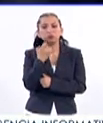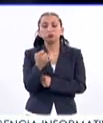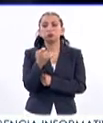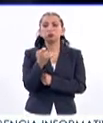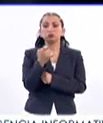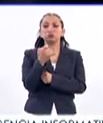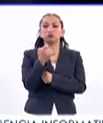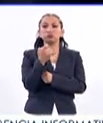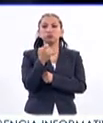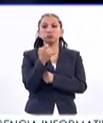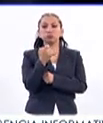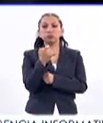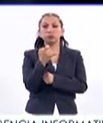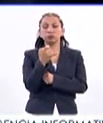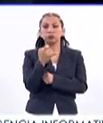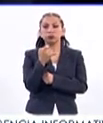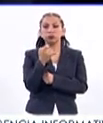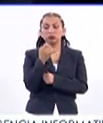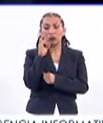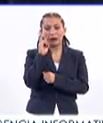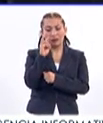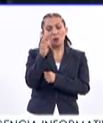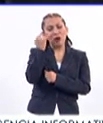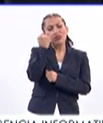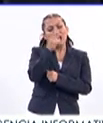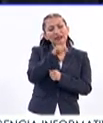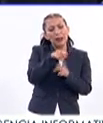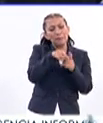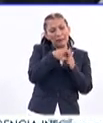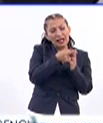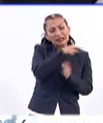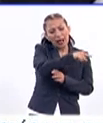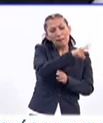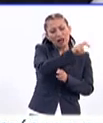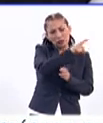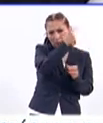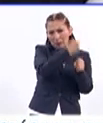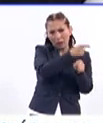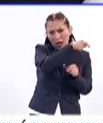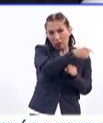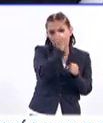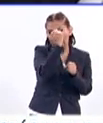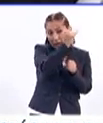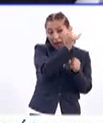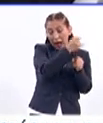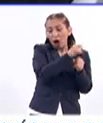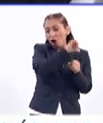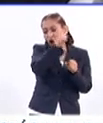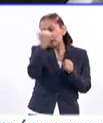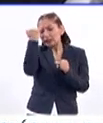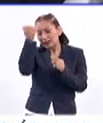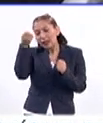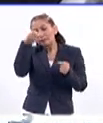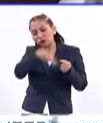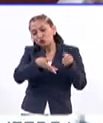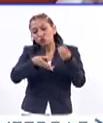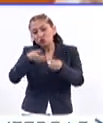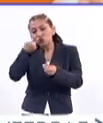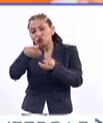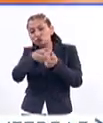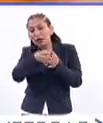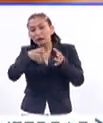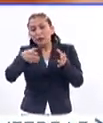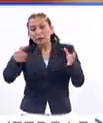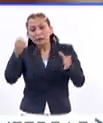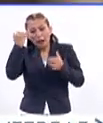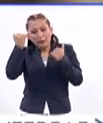y vemos que si bien es una idea que parte sí de Vasconcelos, hay muchas otras ideas que se han ido sumando, que han